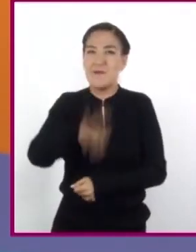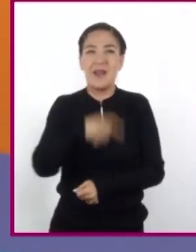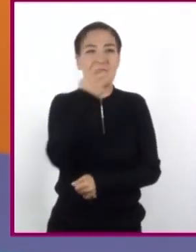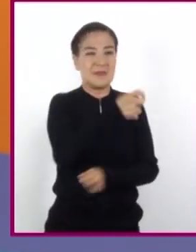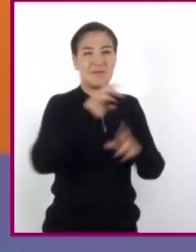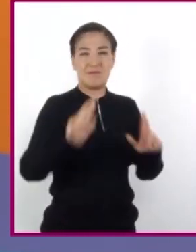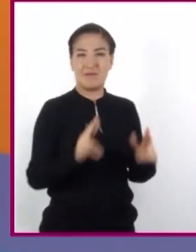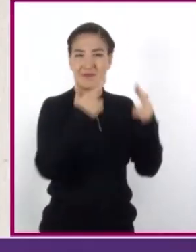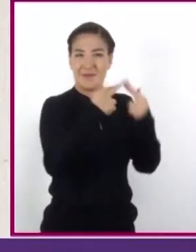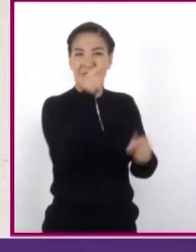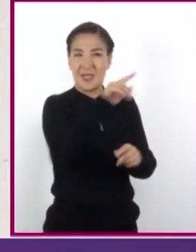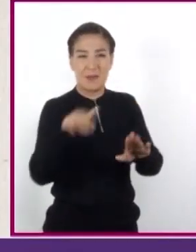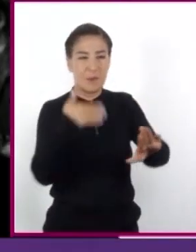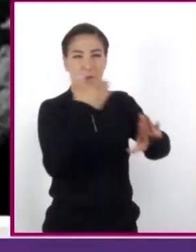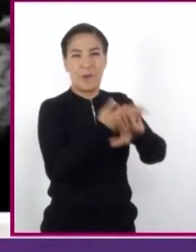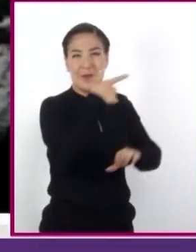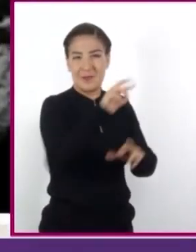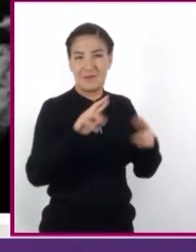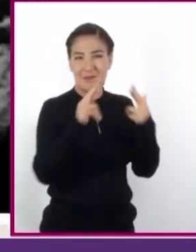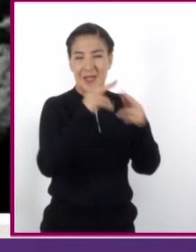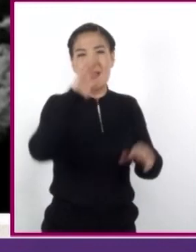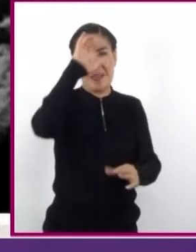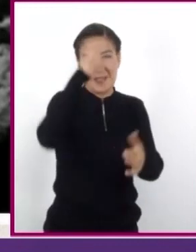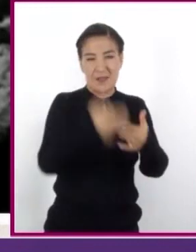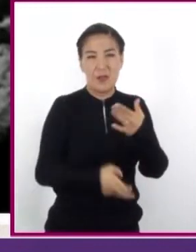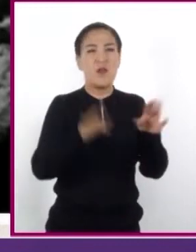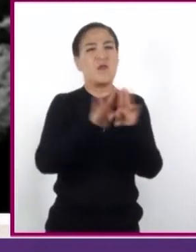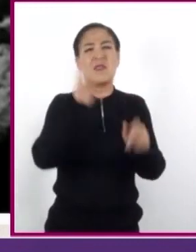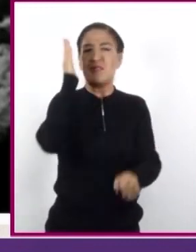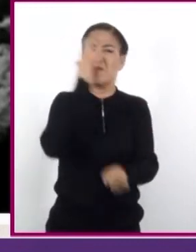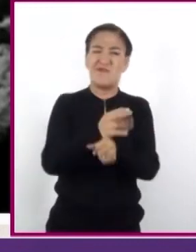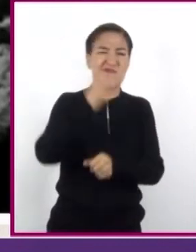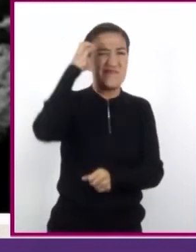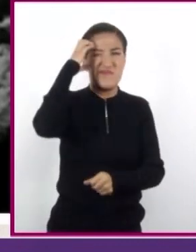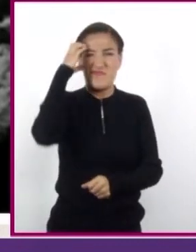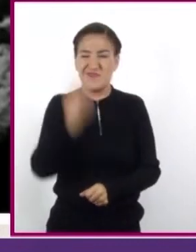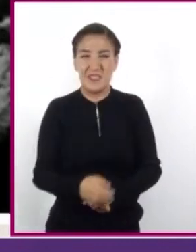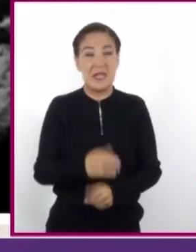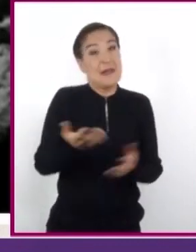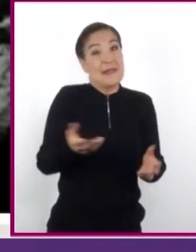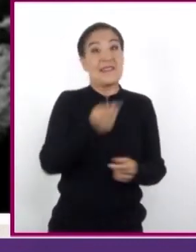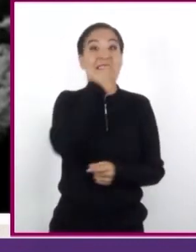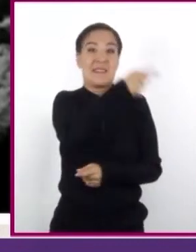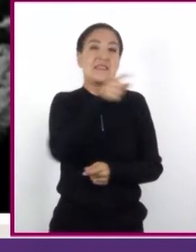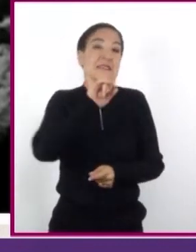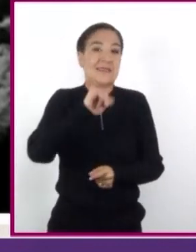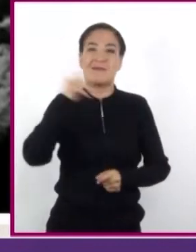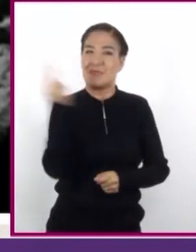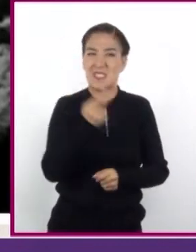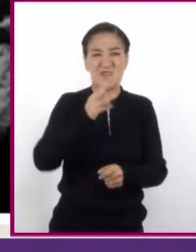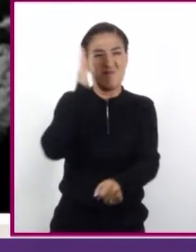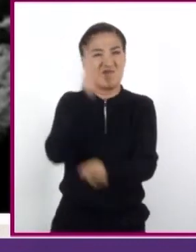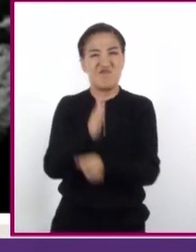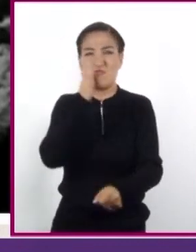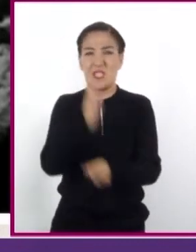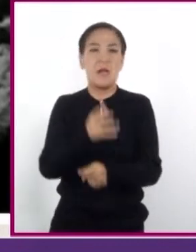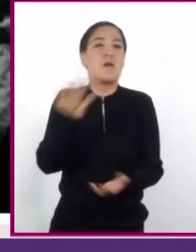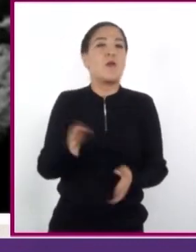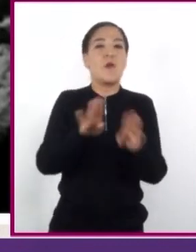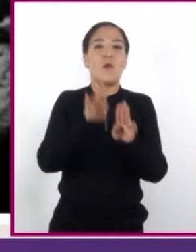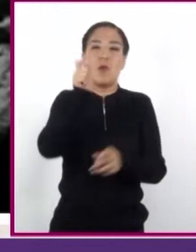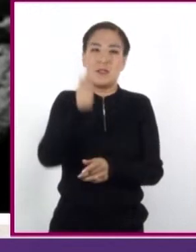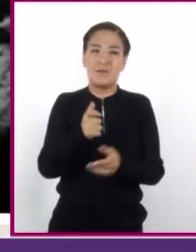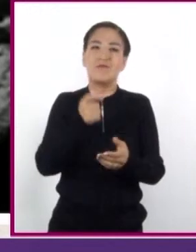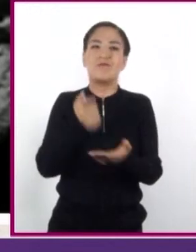la religión católica. La brutalidad de los castigos fue necesaria, según la propia Iglesia, para combatir el paganismo